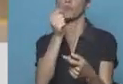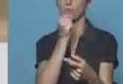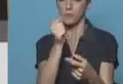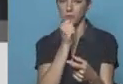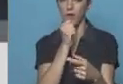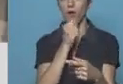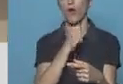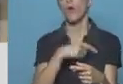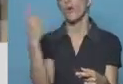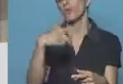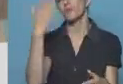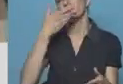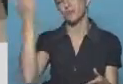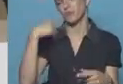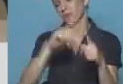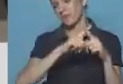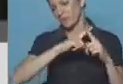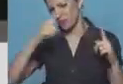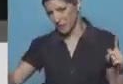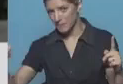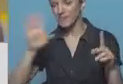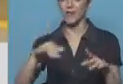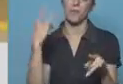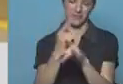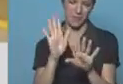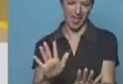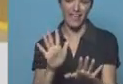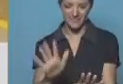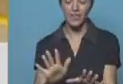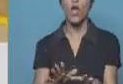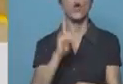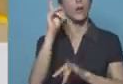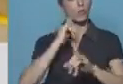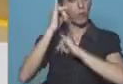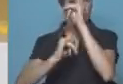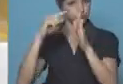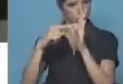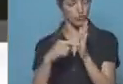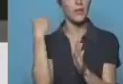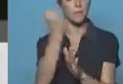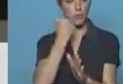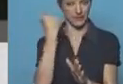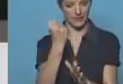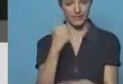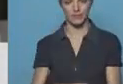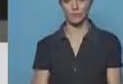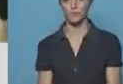extenso discurso, como habitualmente lo hace la presidenta, con importantes definiciones políticas